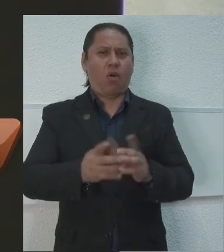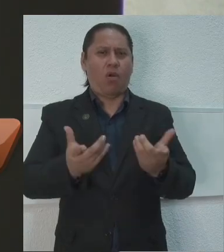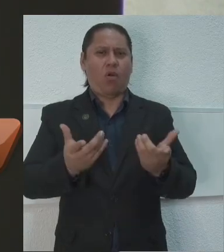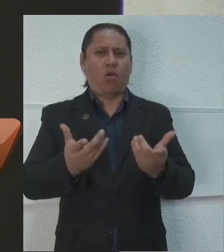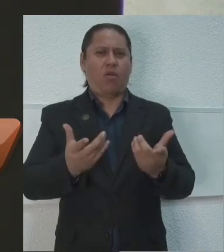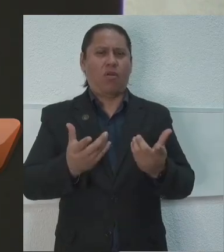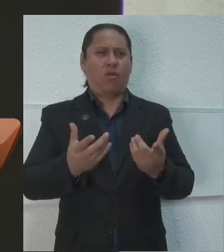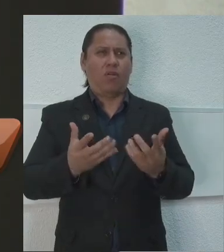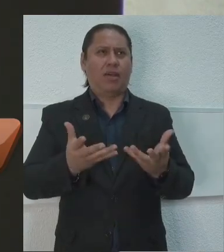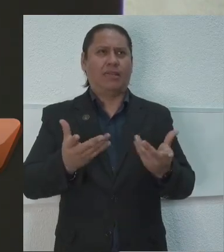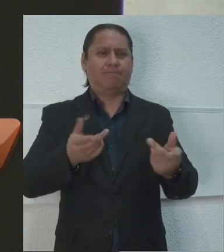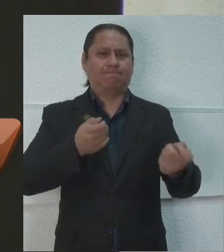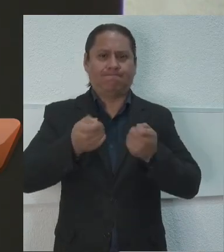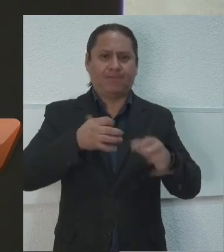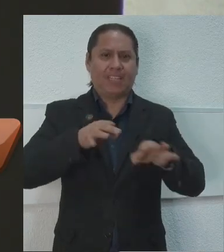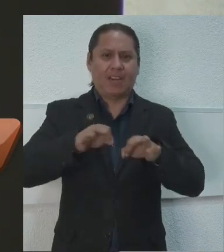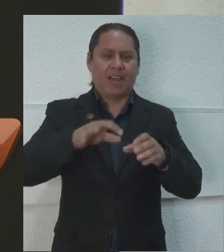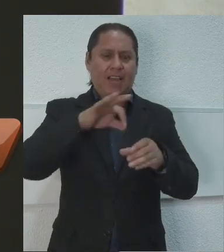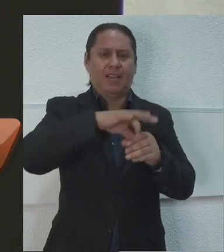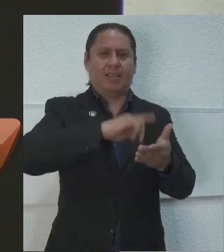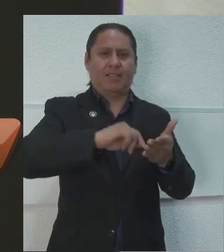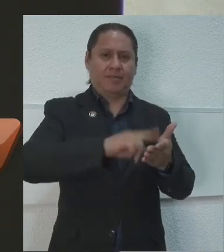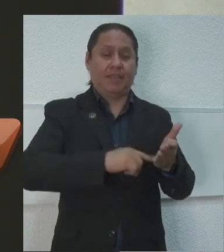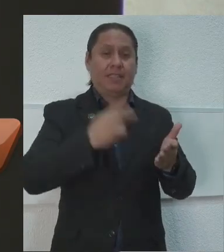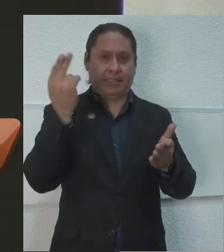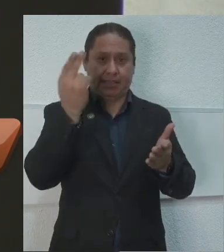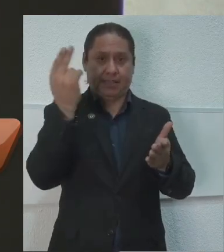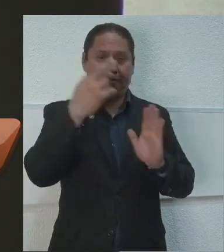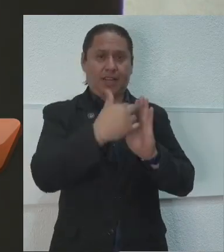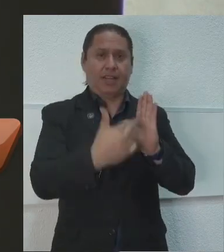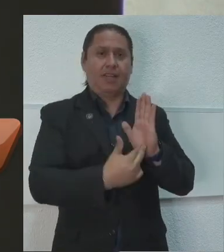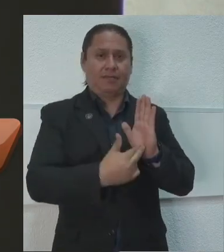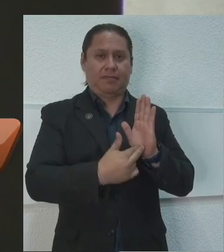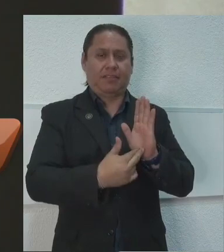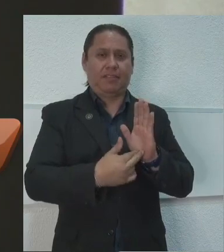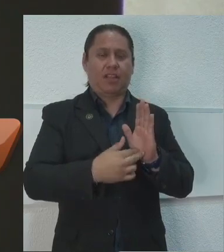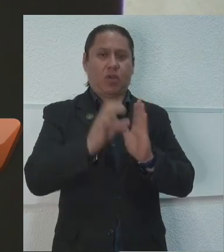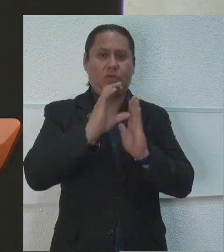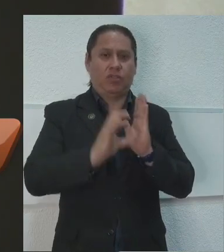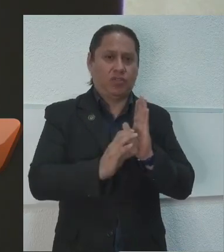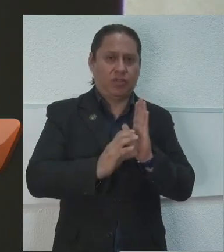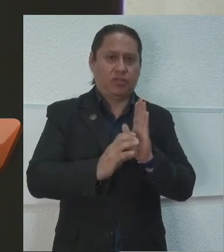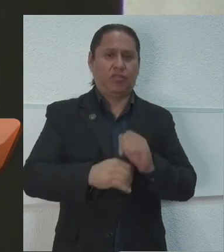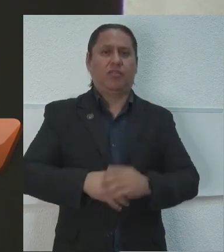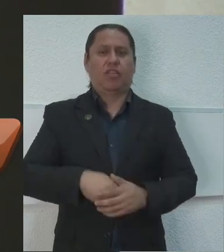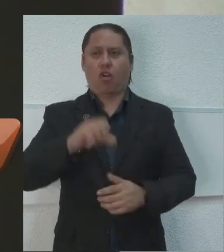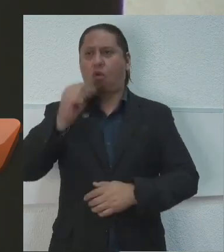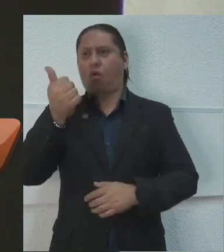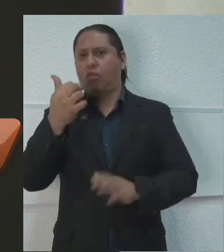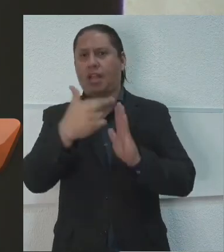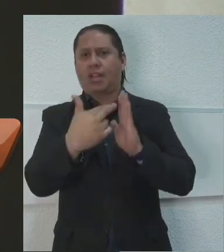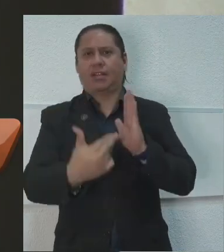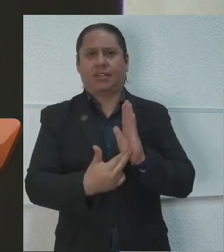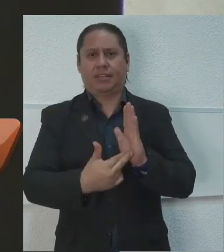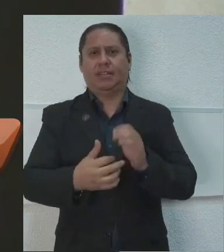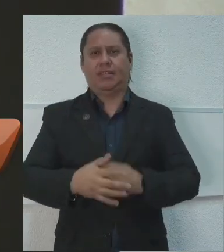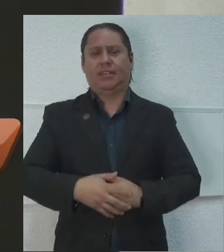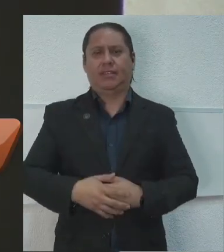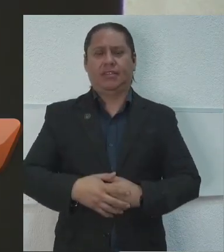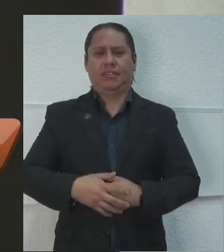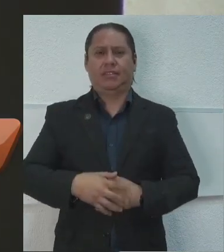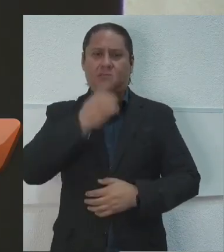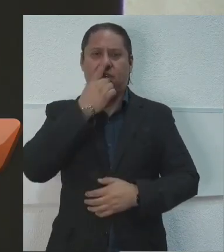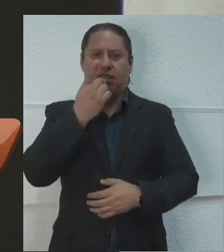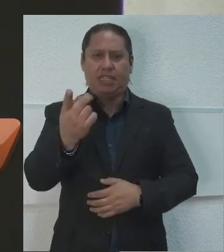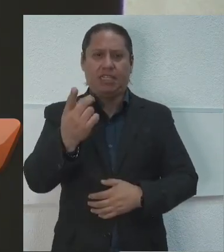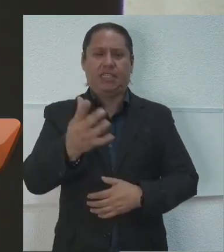mexicano. Por eso necesitamos la reforma constitucional. Cualquier otra reforma, como lo ha llamado el